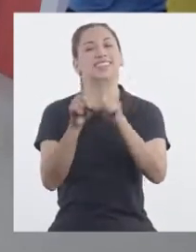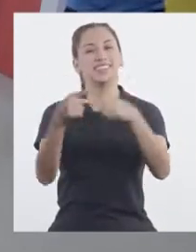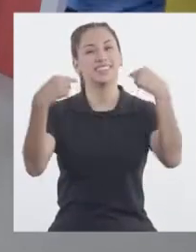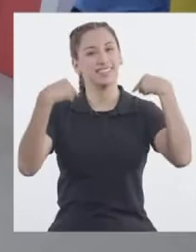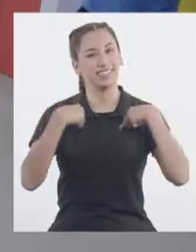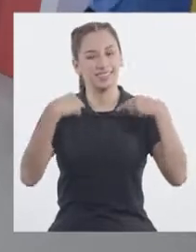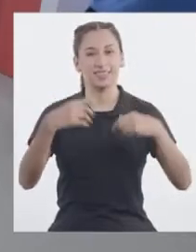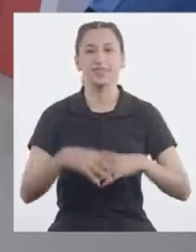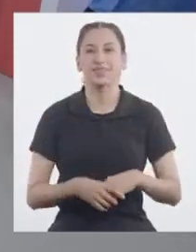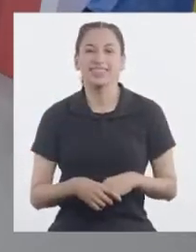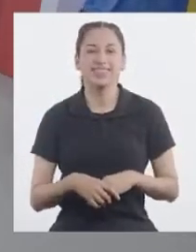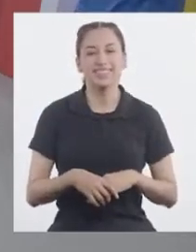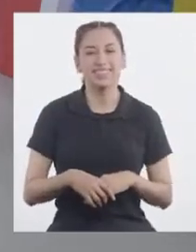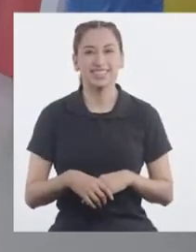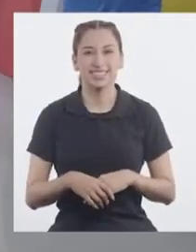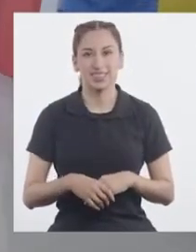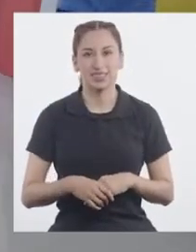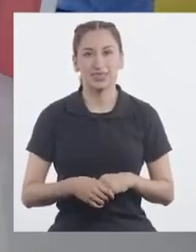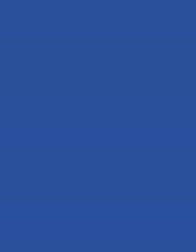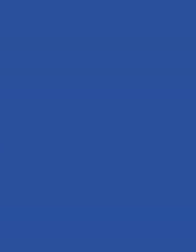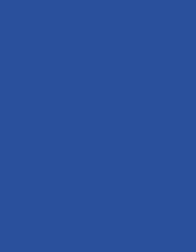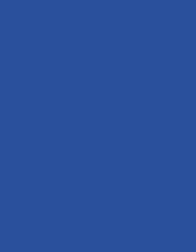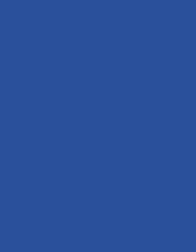y conmigo.